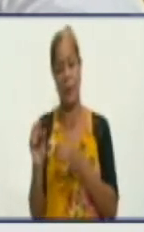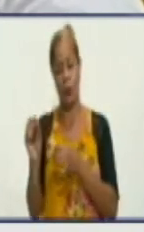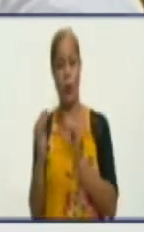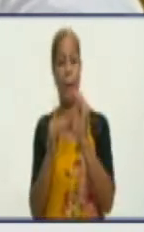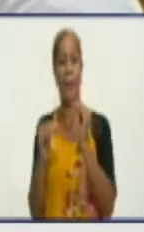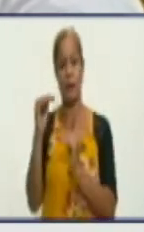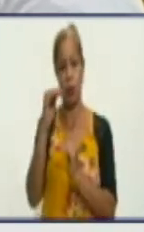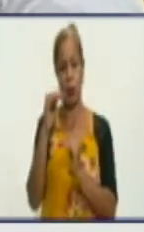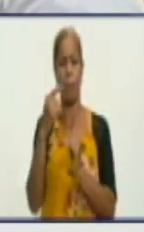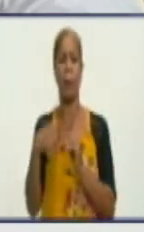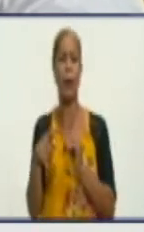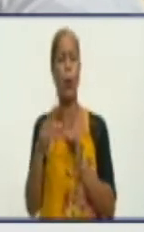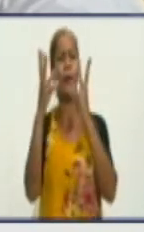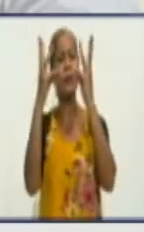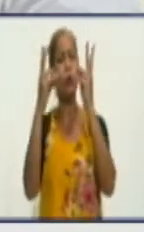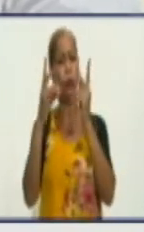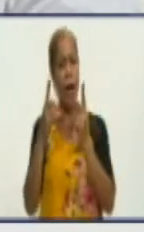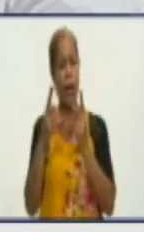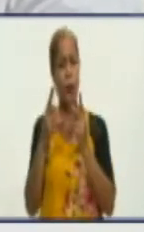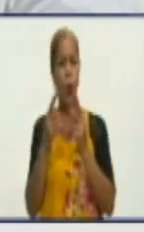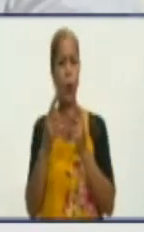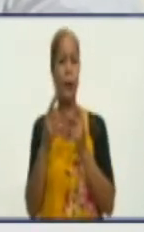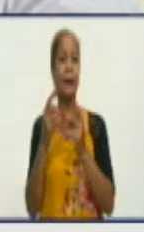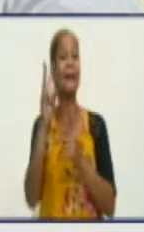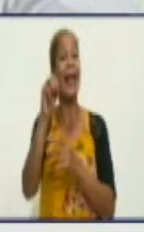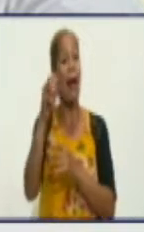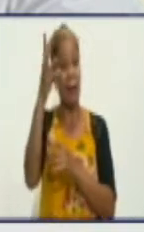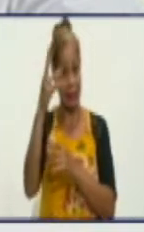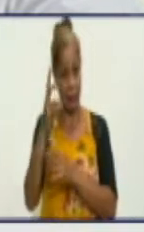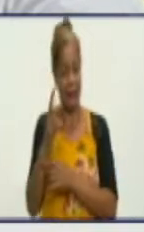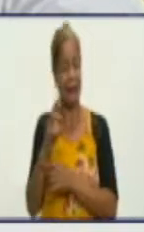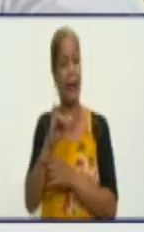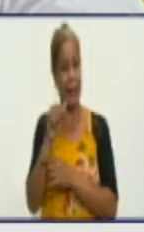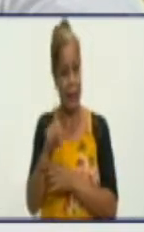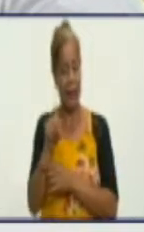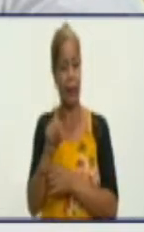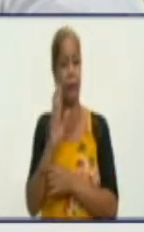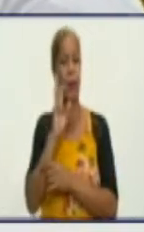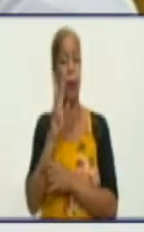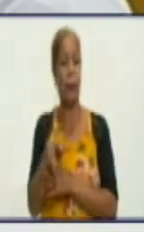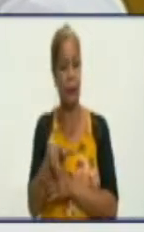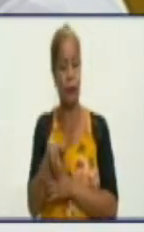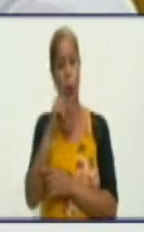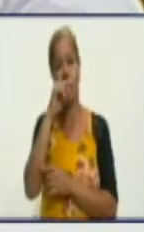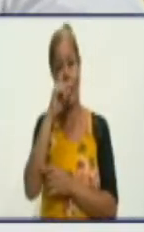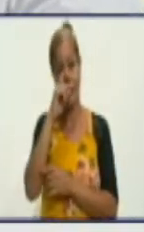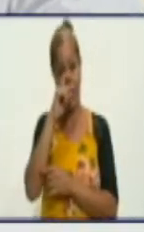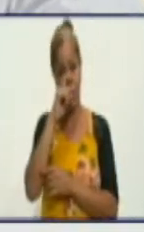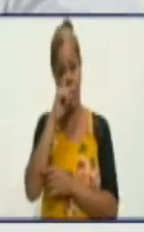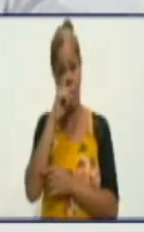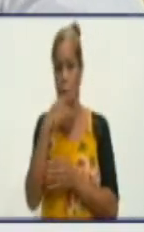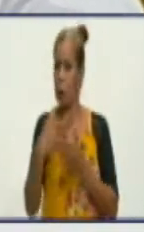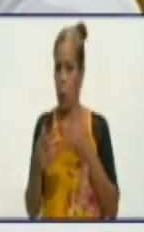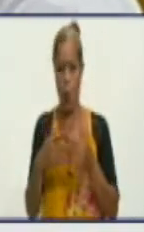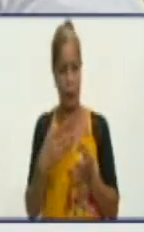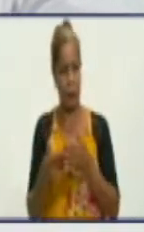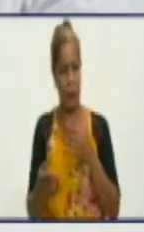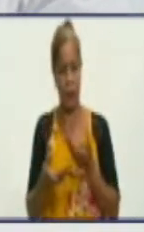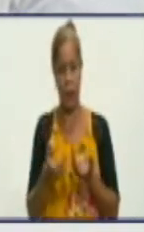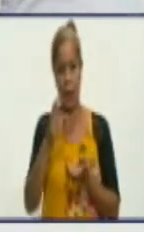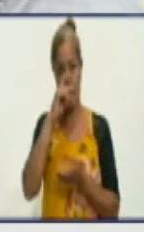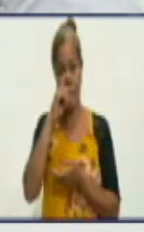no estadísticamente, se ha notado que hay un mayor desriesgo, o sea, y predisposición con la edad de aparecer la hipertensión arterial en los hombres